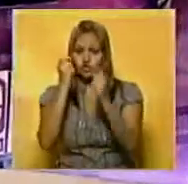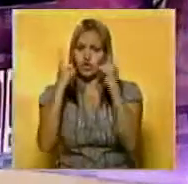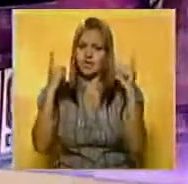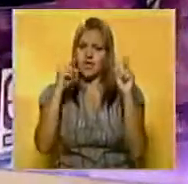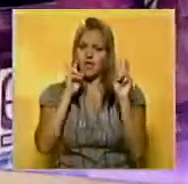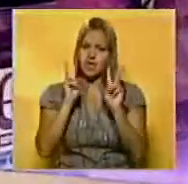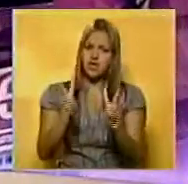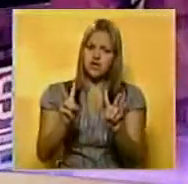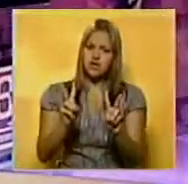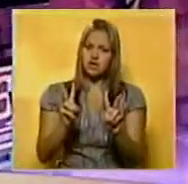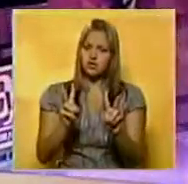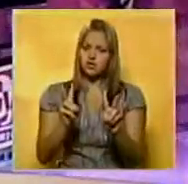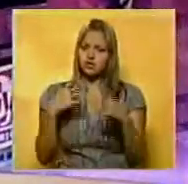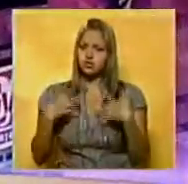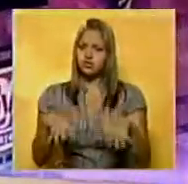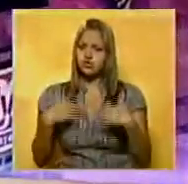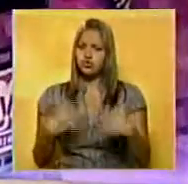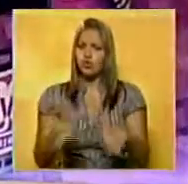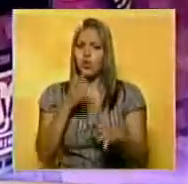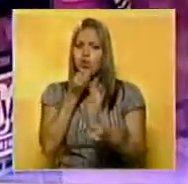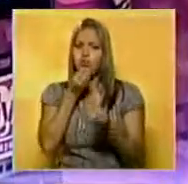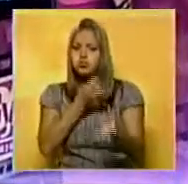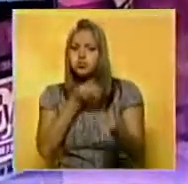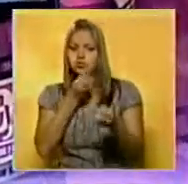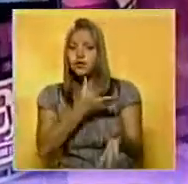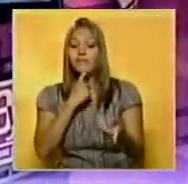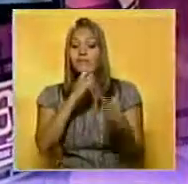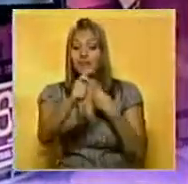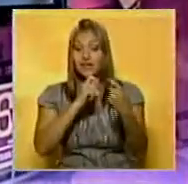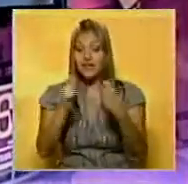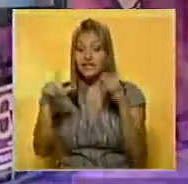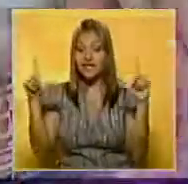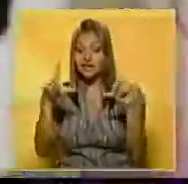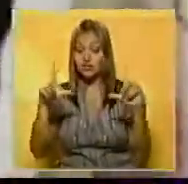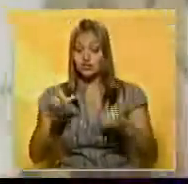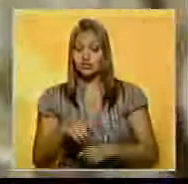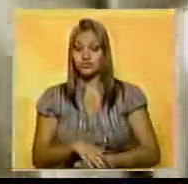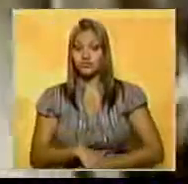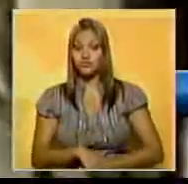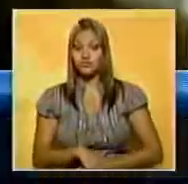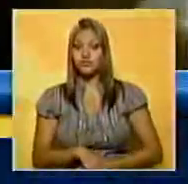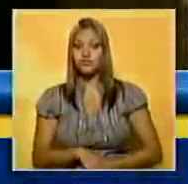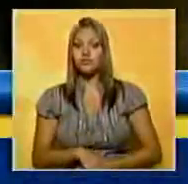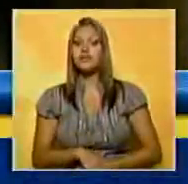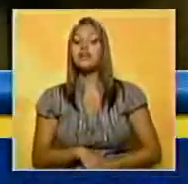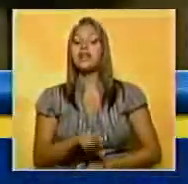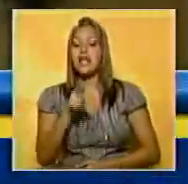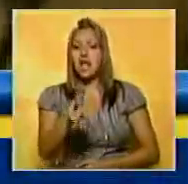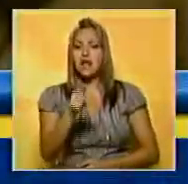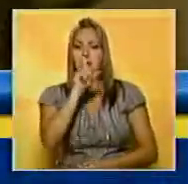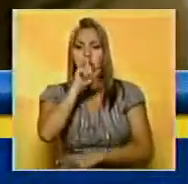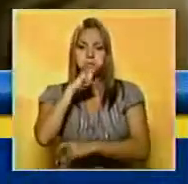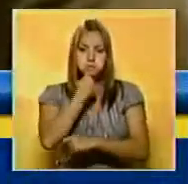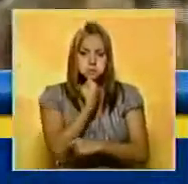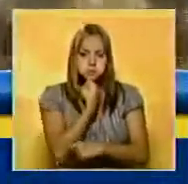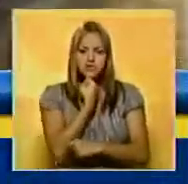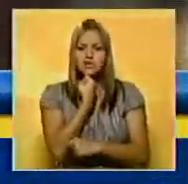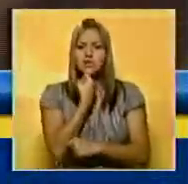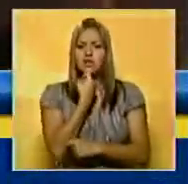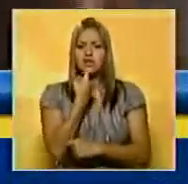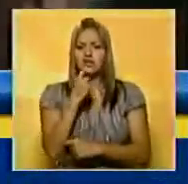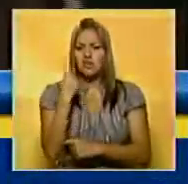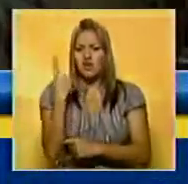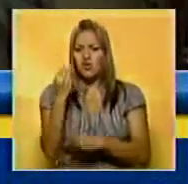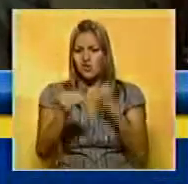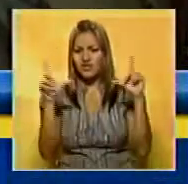revelar una impactante confesión durante una entrevista televisiva. Michael Houston rompió el silencio al asegurar durante un